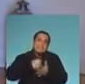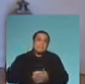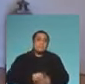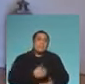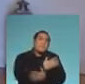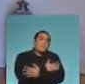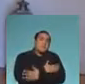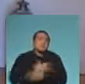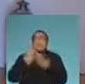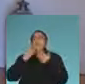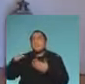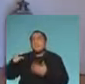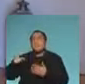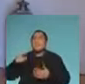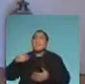Bueno, muchas gracias a vos y un abrazo a todos los argentinos.